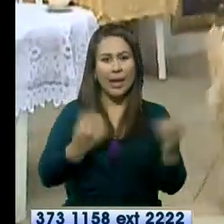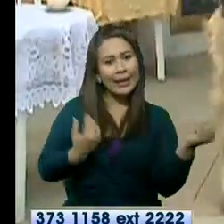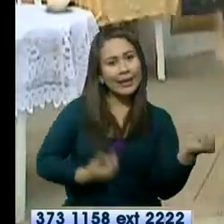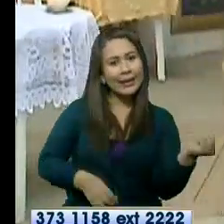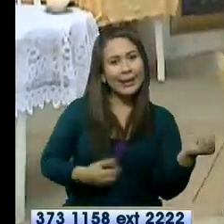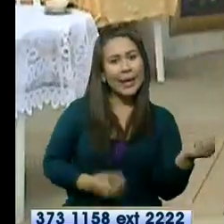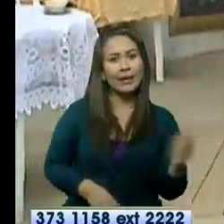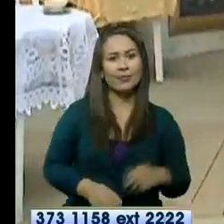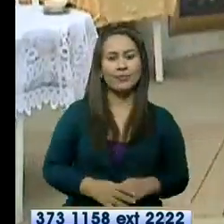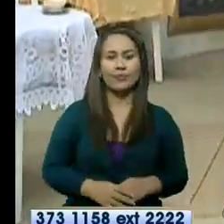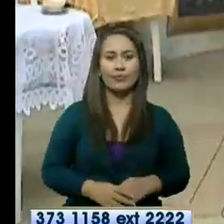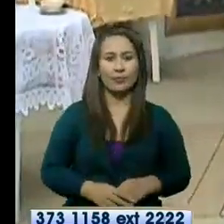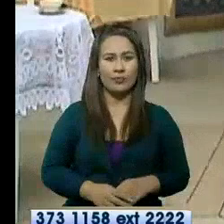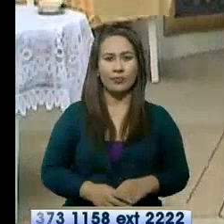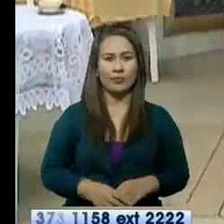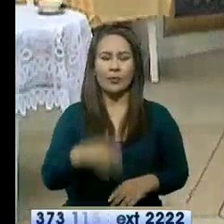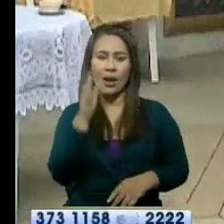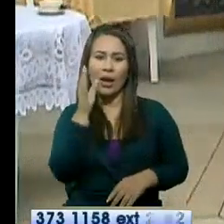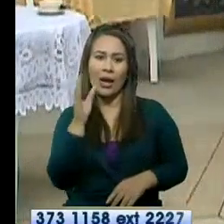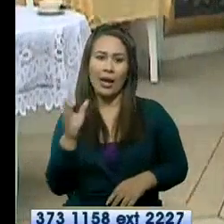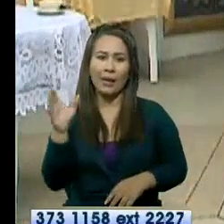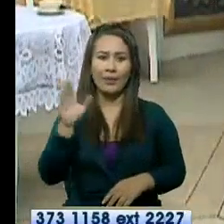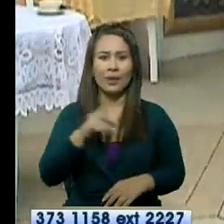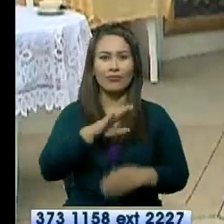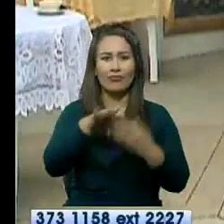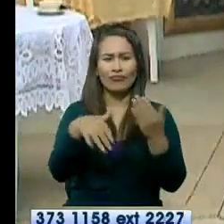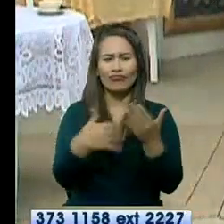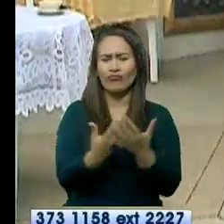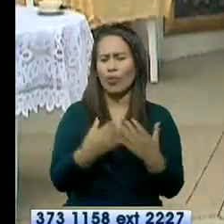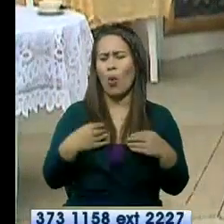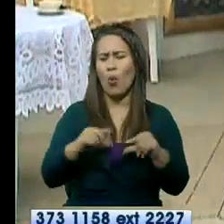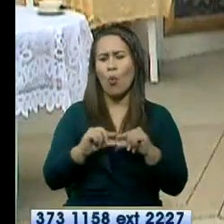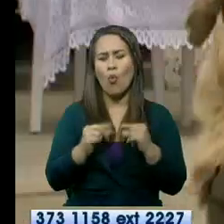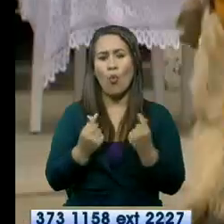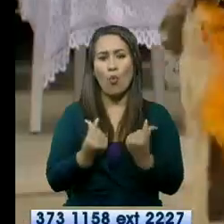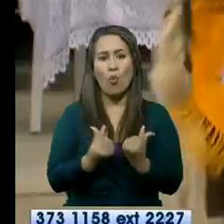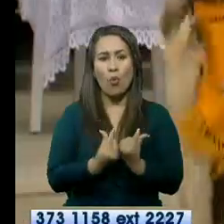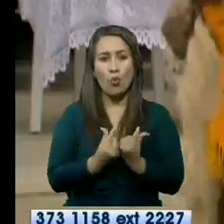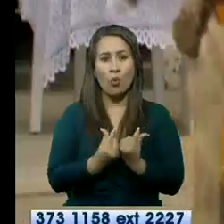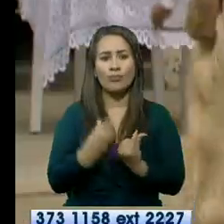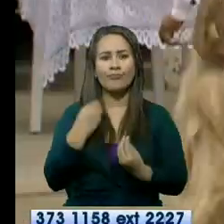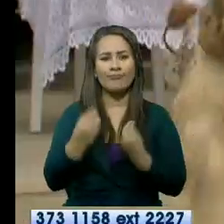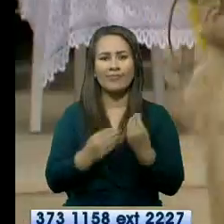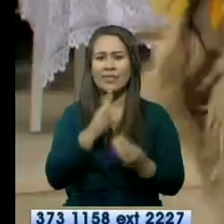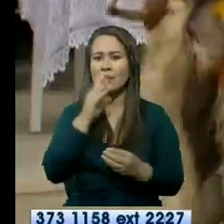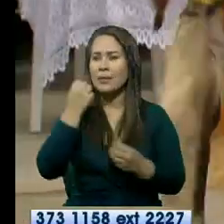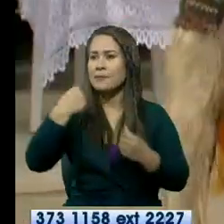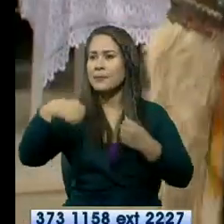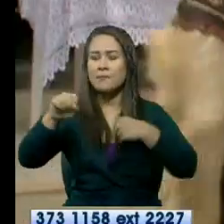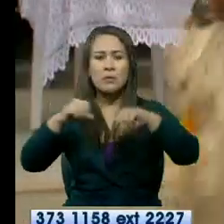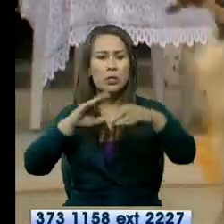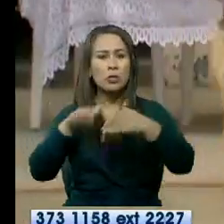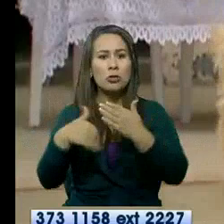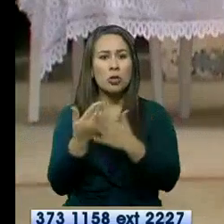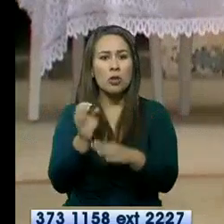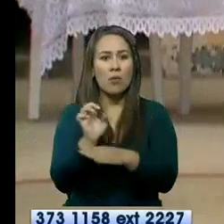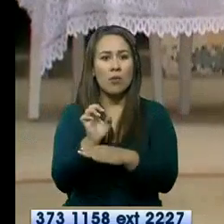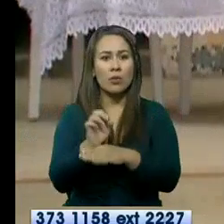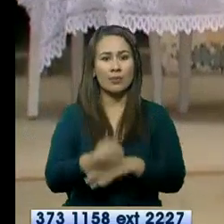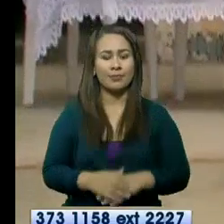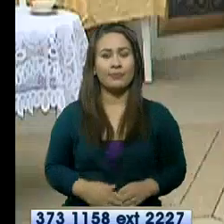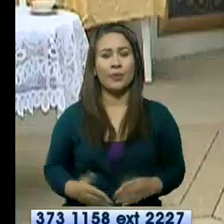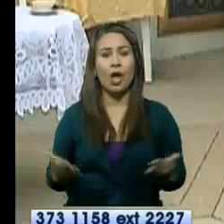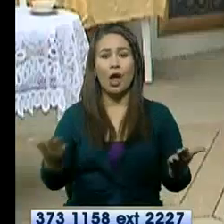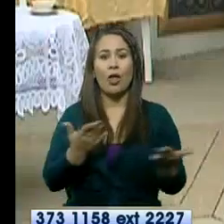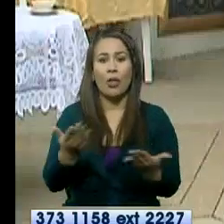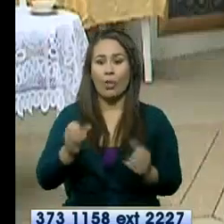guitarristas, de cantantes, mujeres. Hicimos un grupo que nos paseamos por todo el Ecuador prácticamente, en donde nos